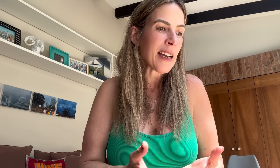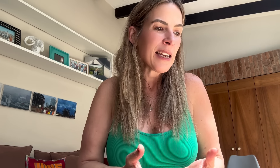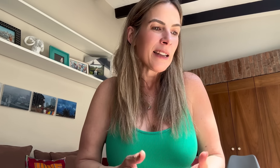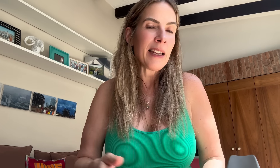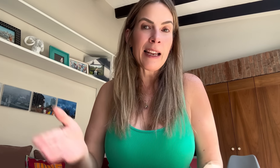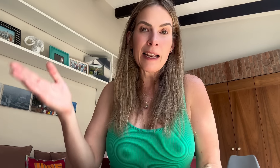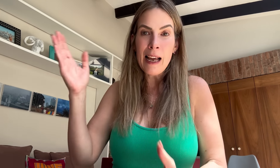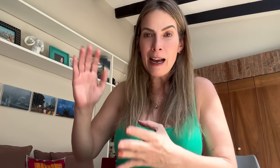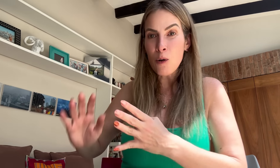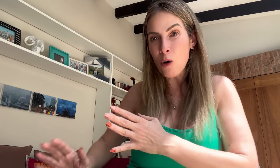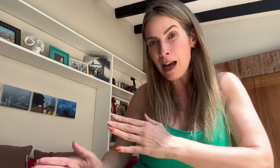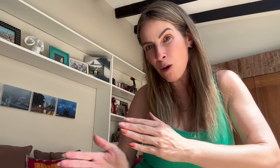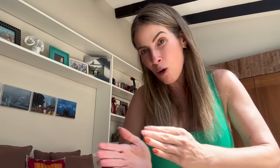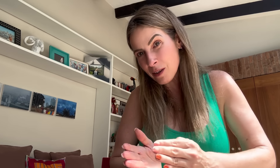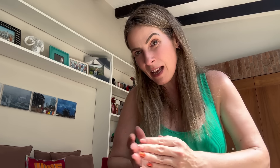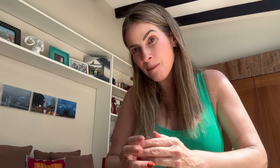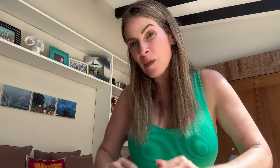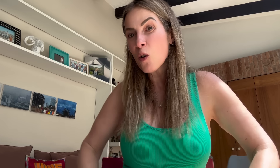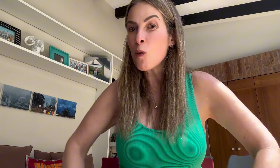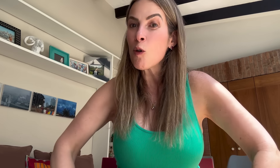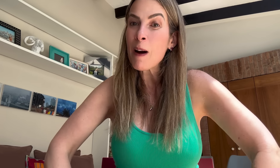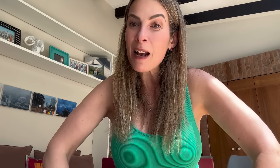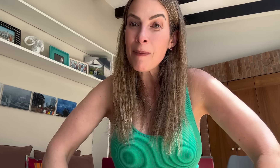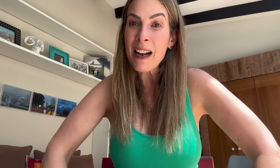trayectoria, ni la cola corta